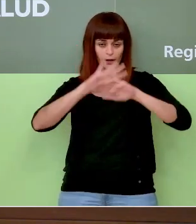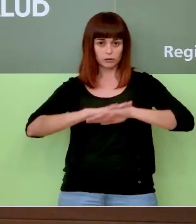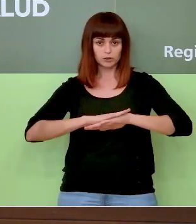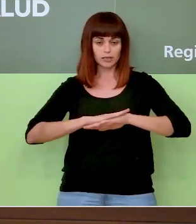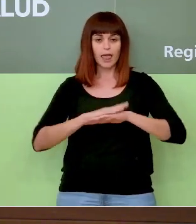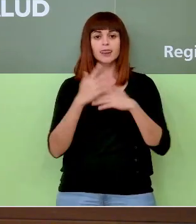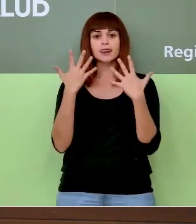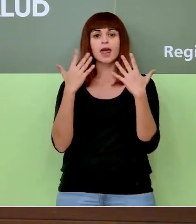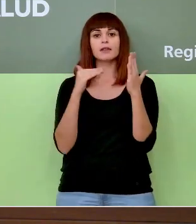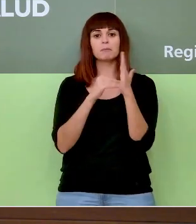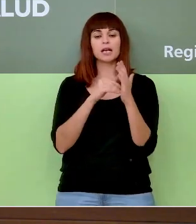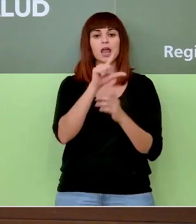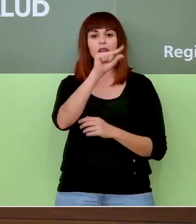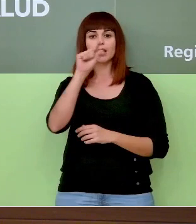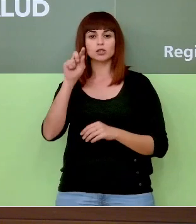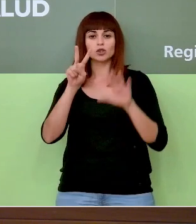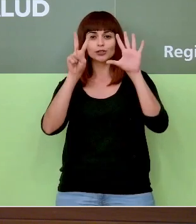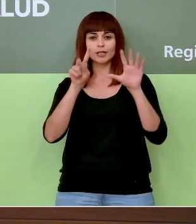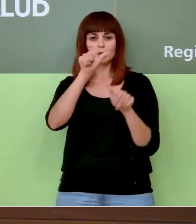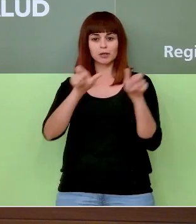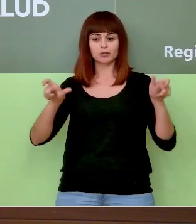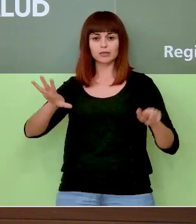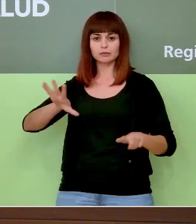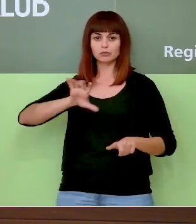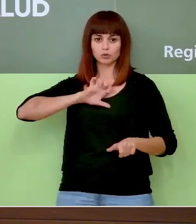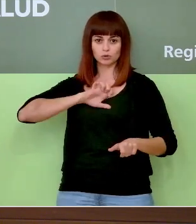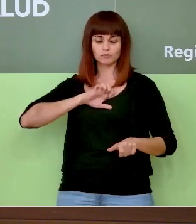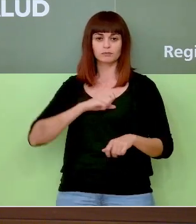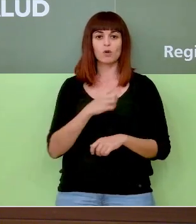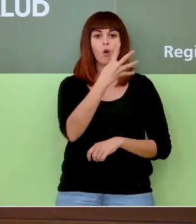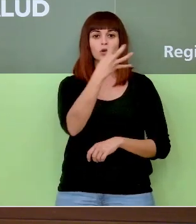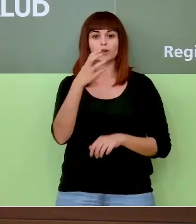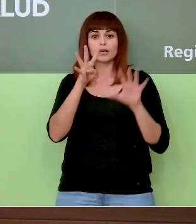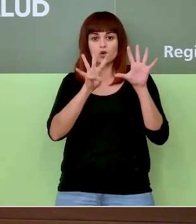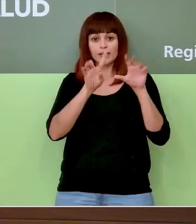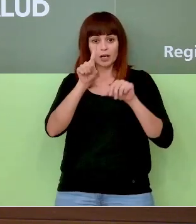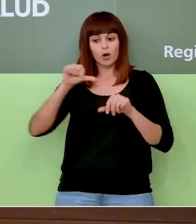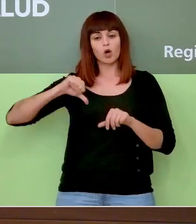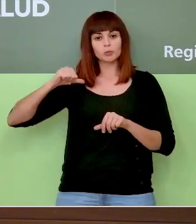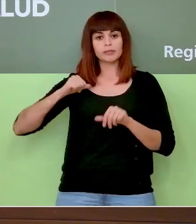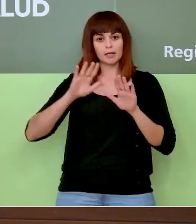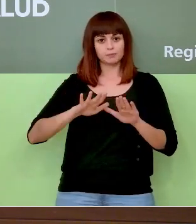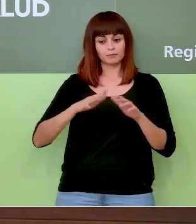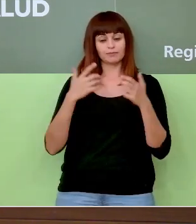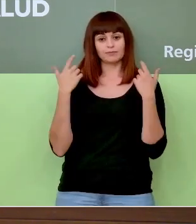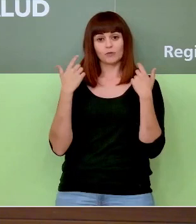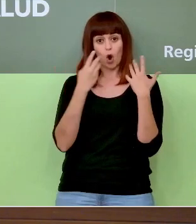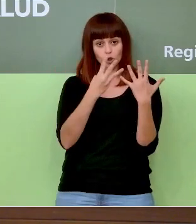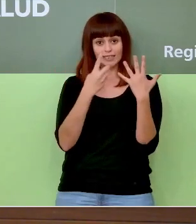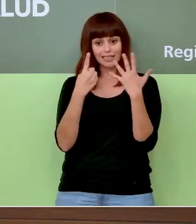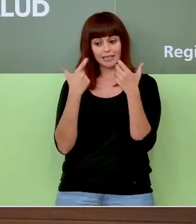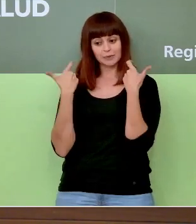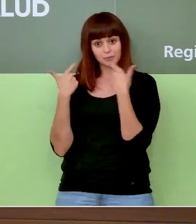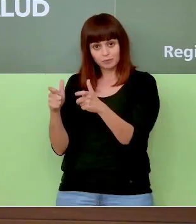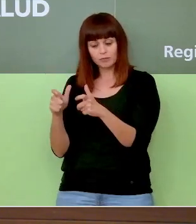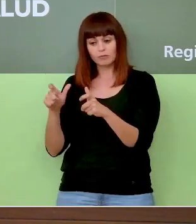de 10.107 personas contagiadas. 491 se encuentran hospitalizadas, de las que 86 se